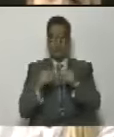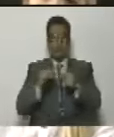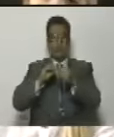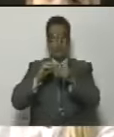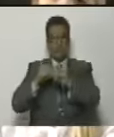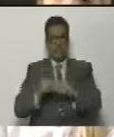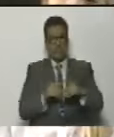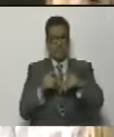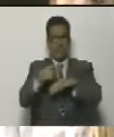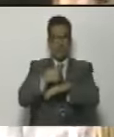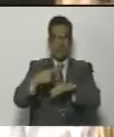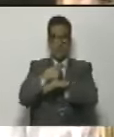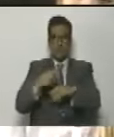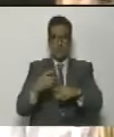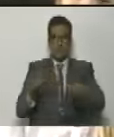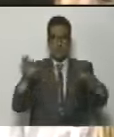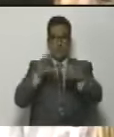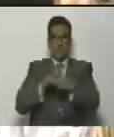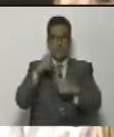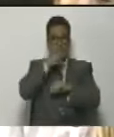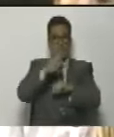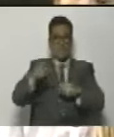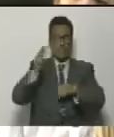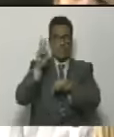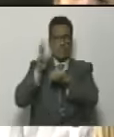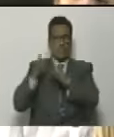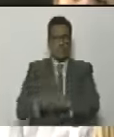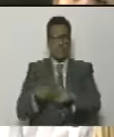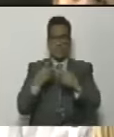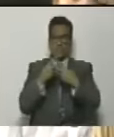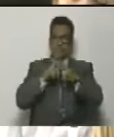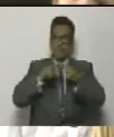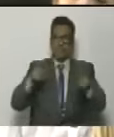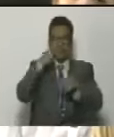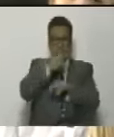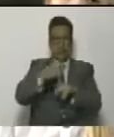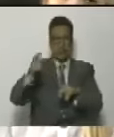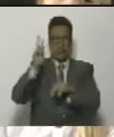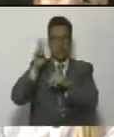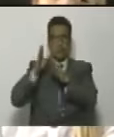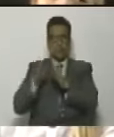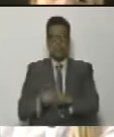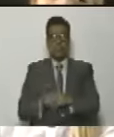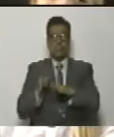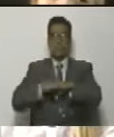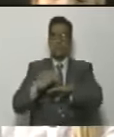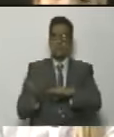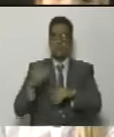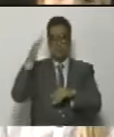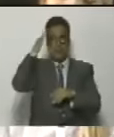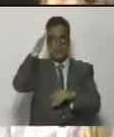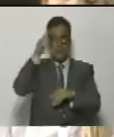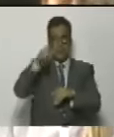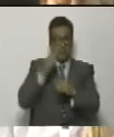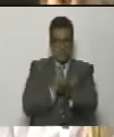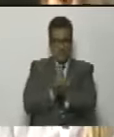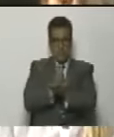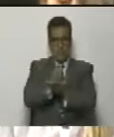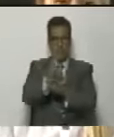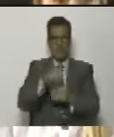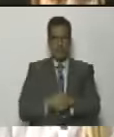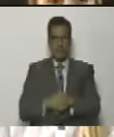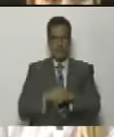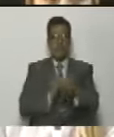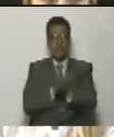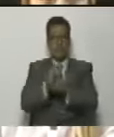mecanismos que buscan la reconciliación del pueblo de Venezuela y la paz del pueblo de Venezuela. porque estamos conscientes que ese es el camino, que